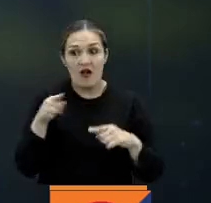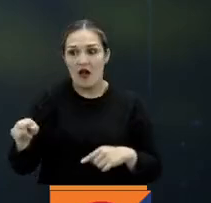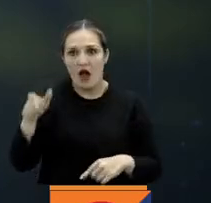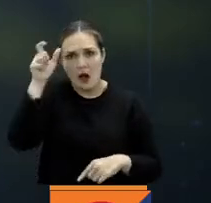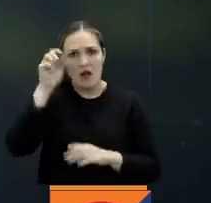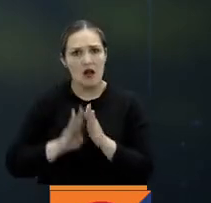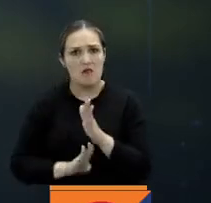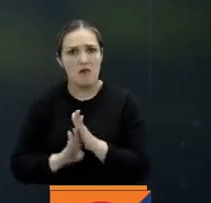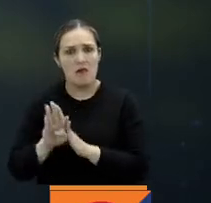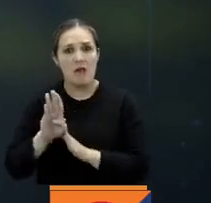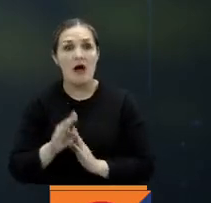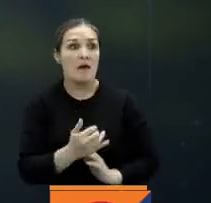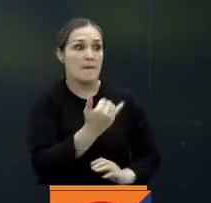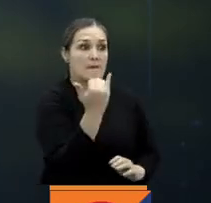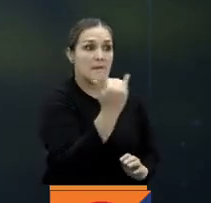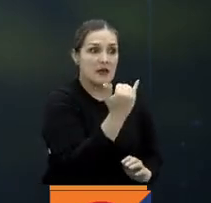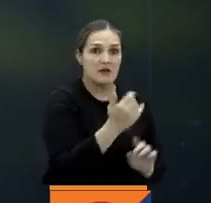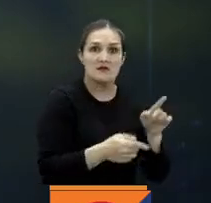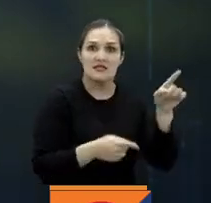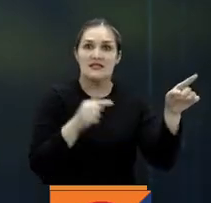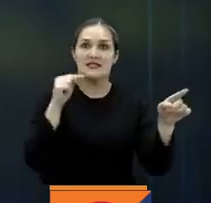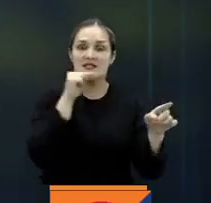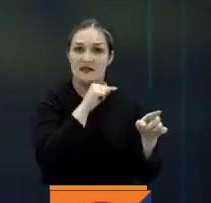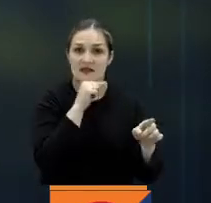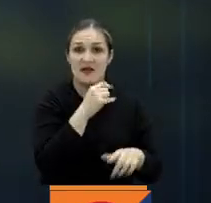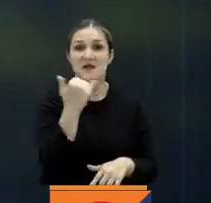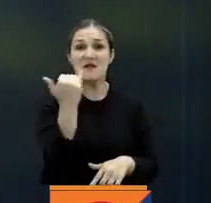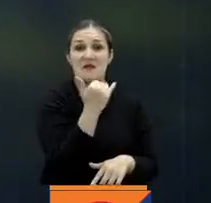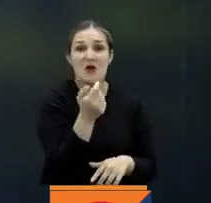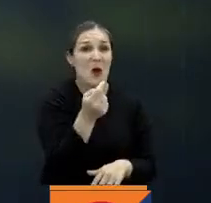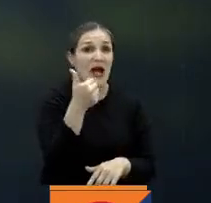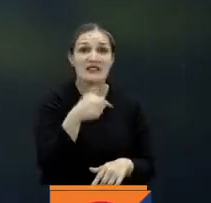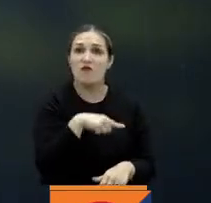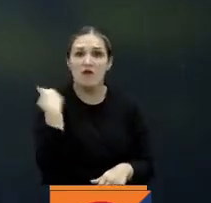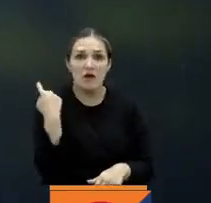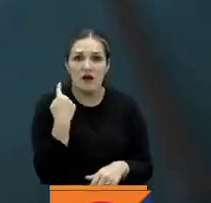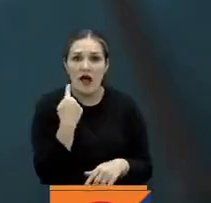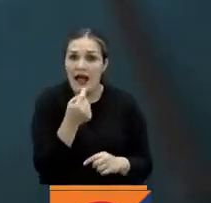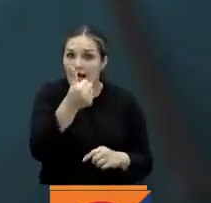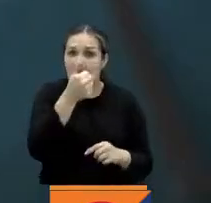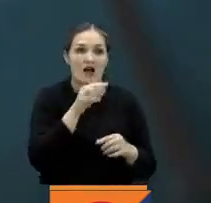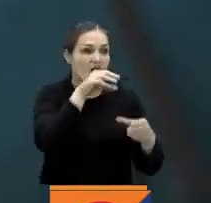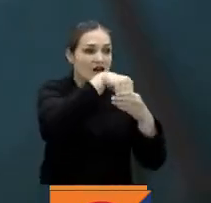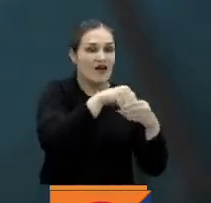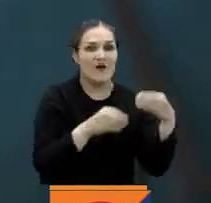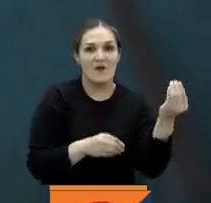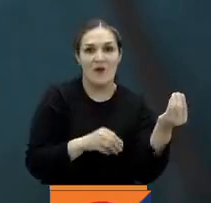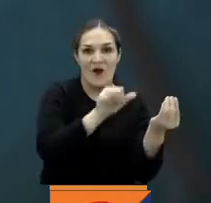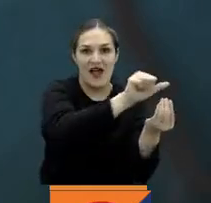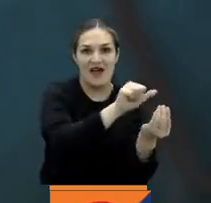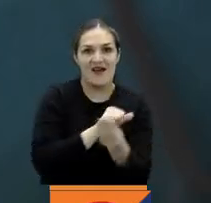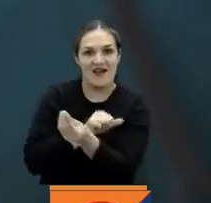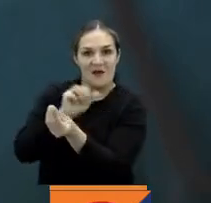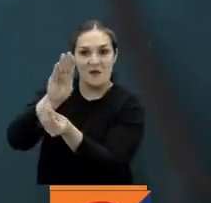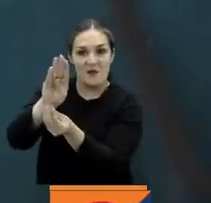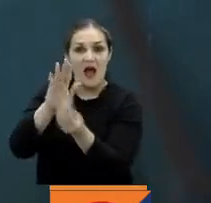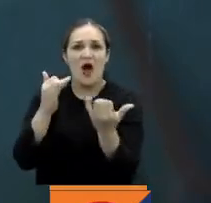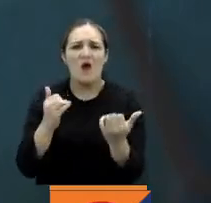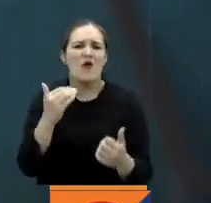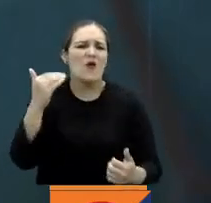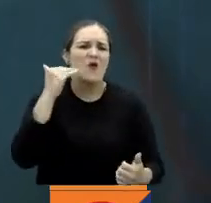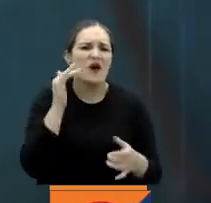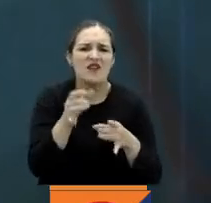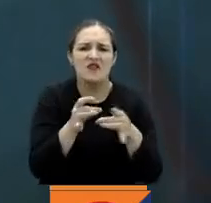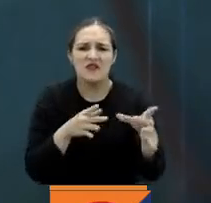más, Millonarios y Santa Fe. Y Millonarios casito se queda por fuera. Bueno, ahí están en el grupo A y en el grupo B. Ahora vámonos a ver cómo se va a